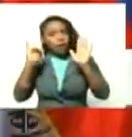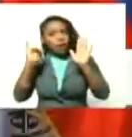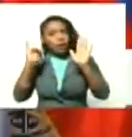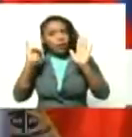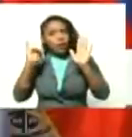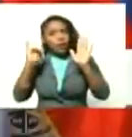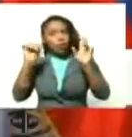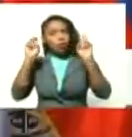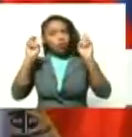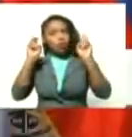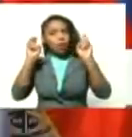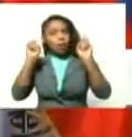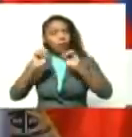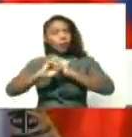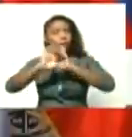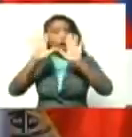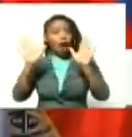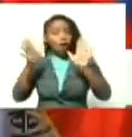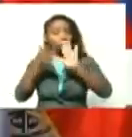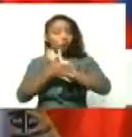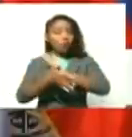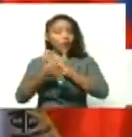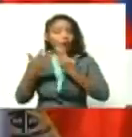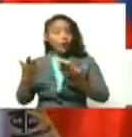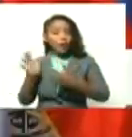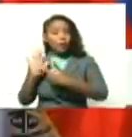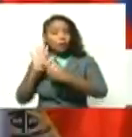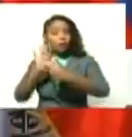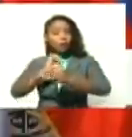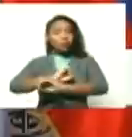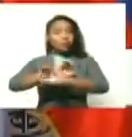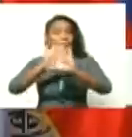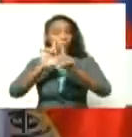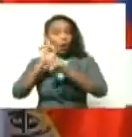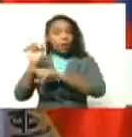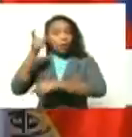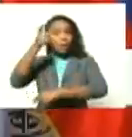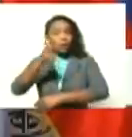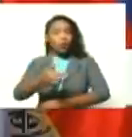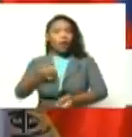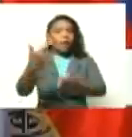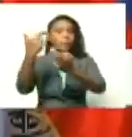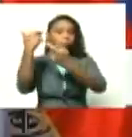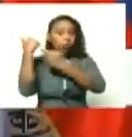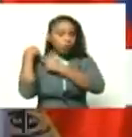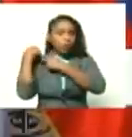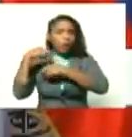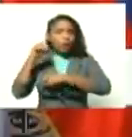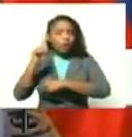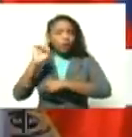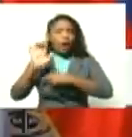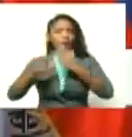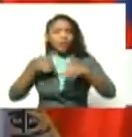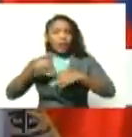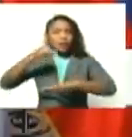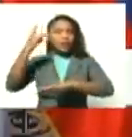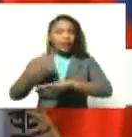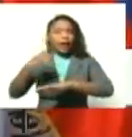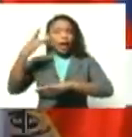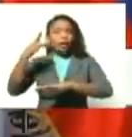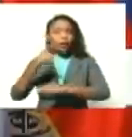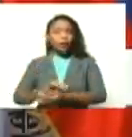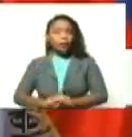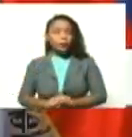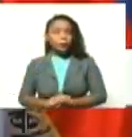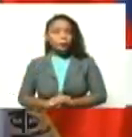los elementos de convicción que revelan que esa persona es responsable de un hecho grave, de un hecho